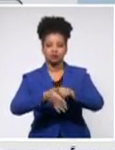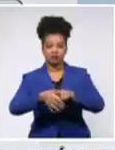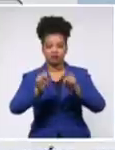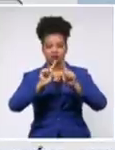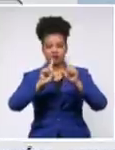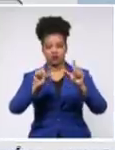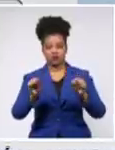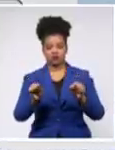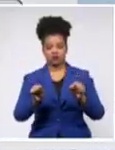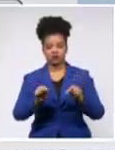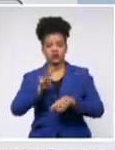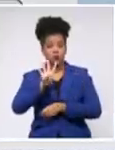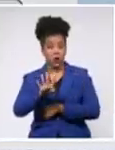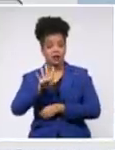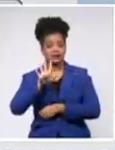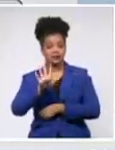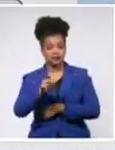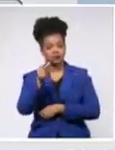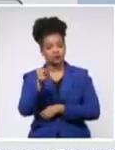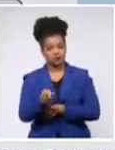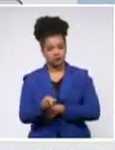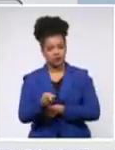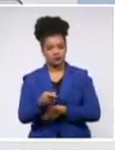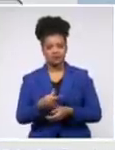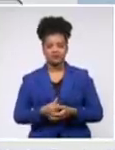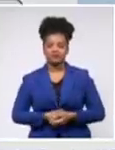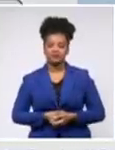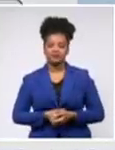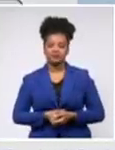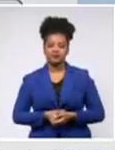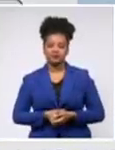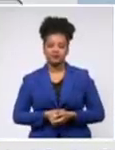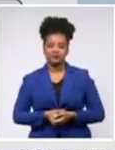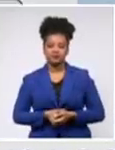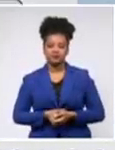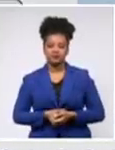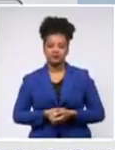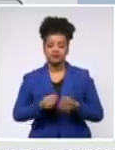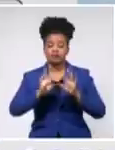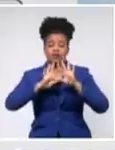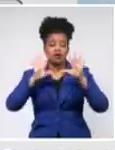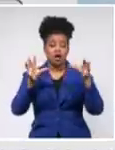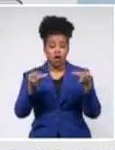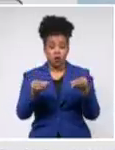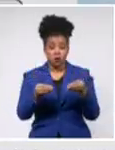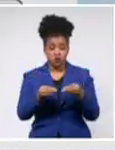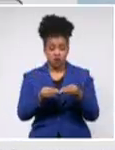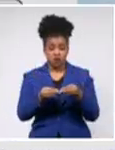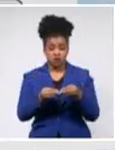país. Esto hace un acumulado de